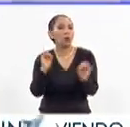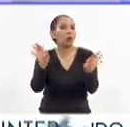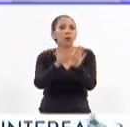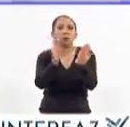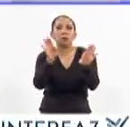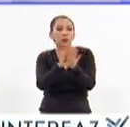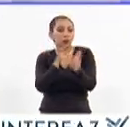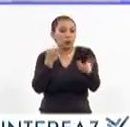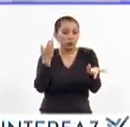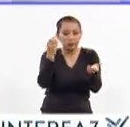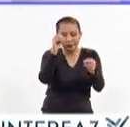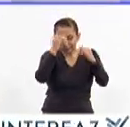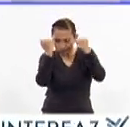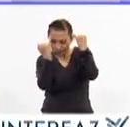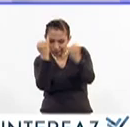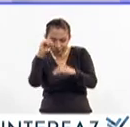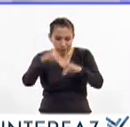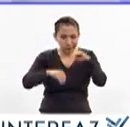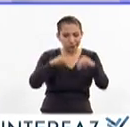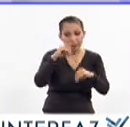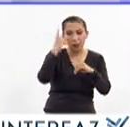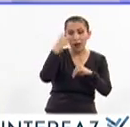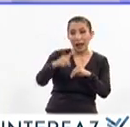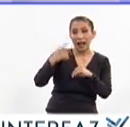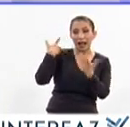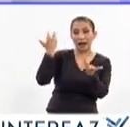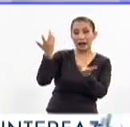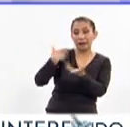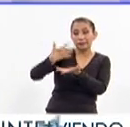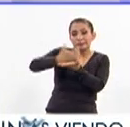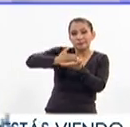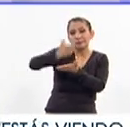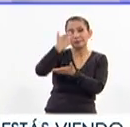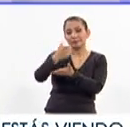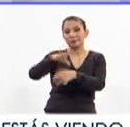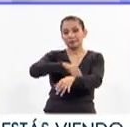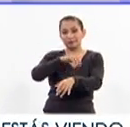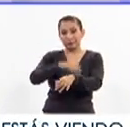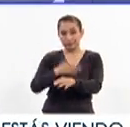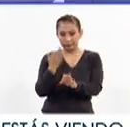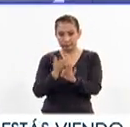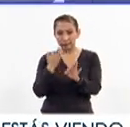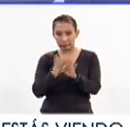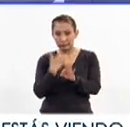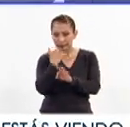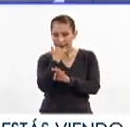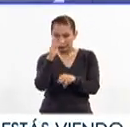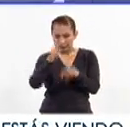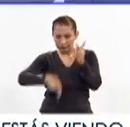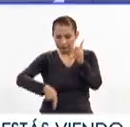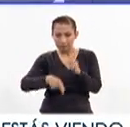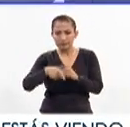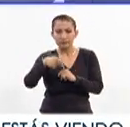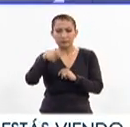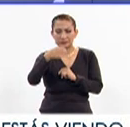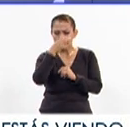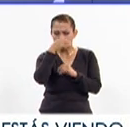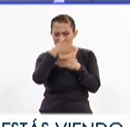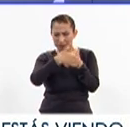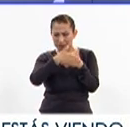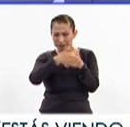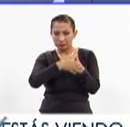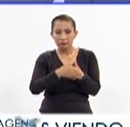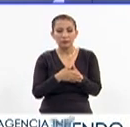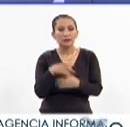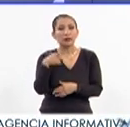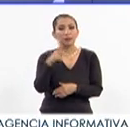cómo se está regulando este tema de la economía de las energías. Ahorita vamos a tener que hacer una pausa en un